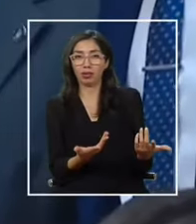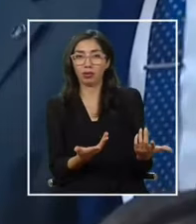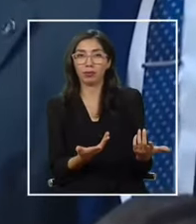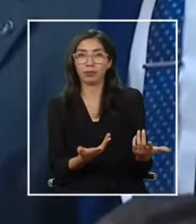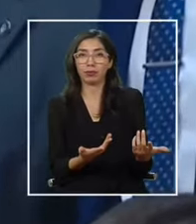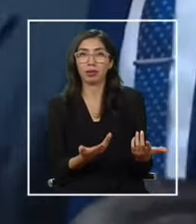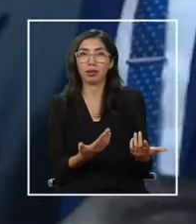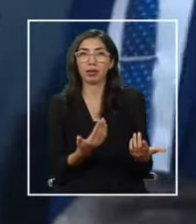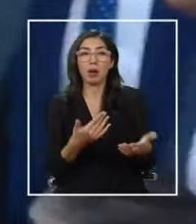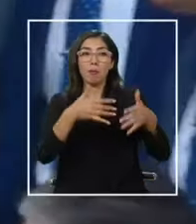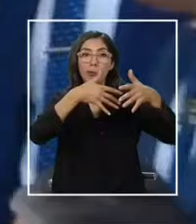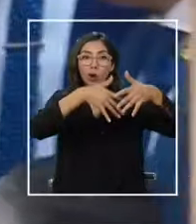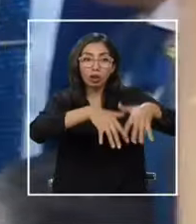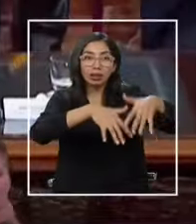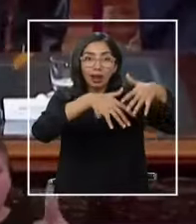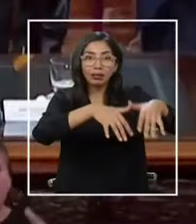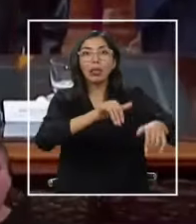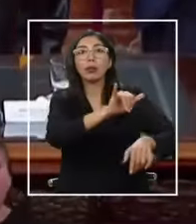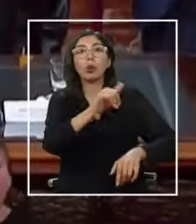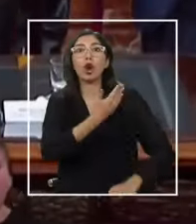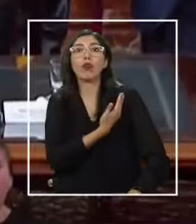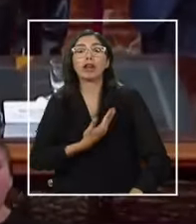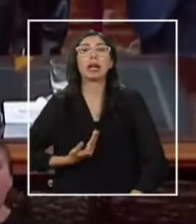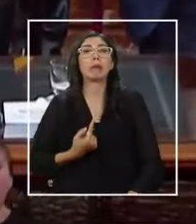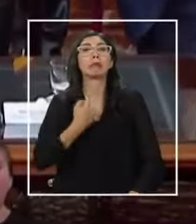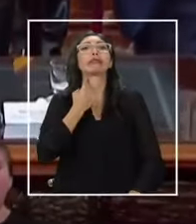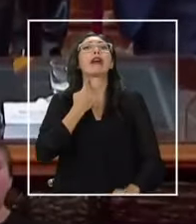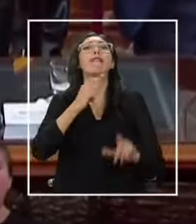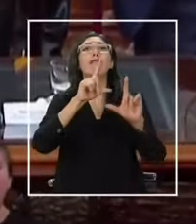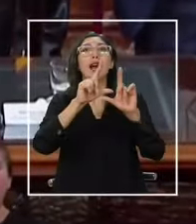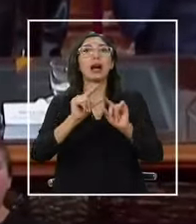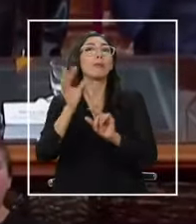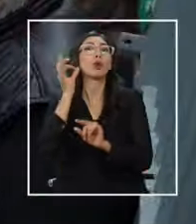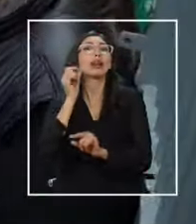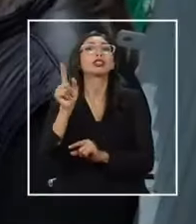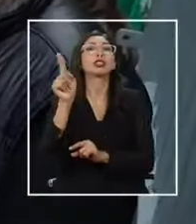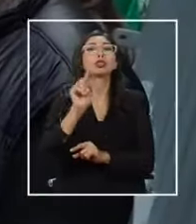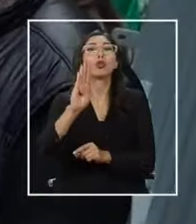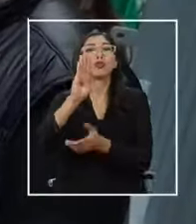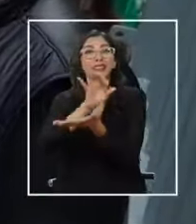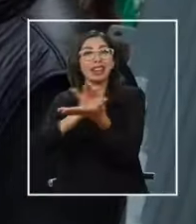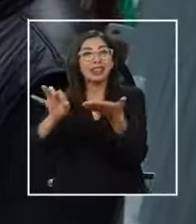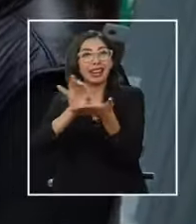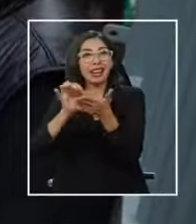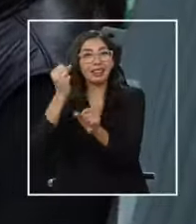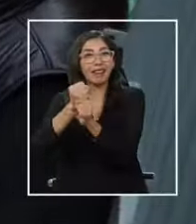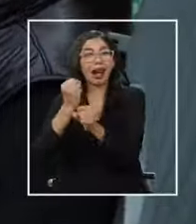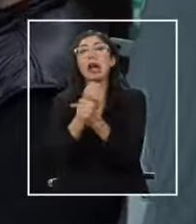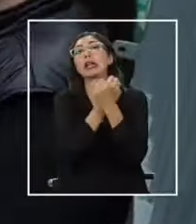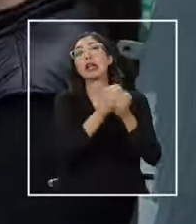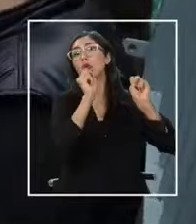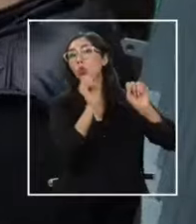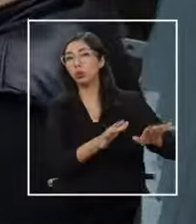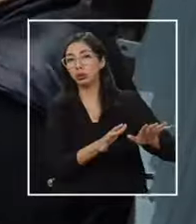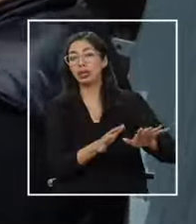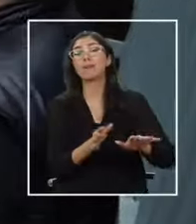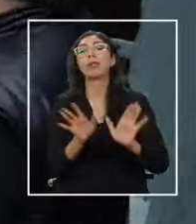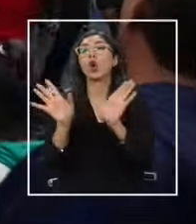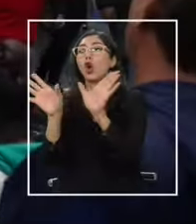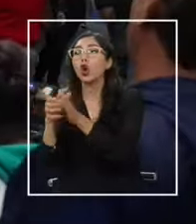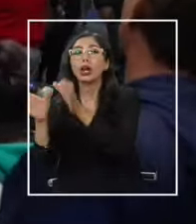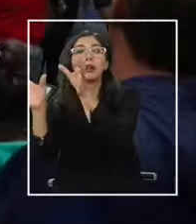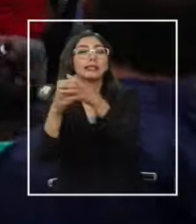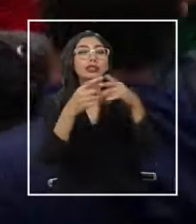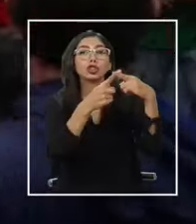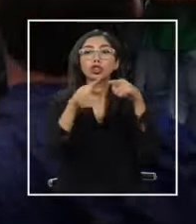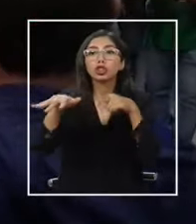las protestas, el Ejecutivo sufrió su primera baja. Renunció la subsecretaria de Trabajo, mientras las organizaciones sociales